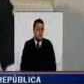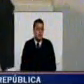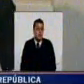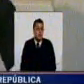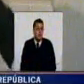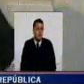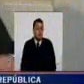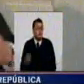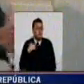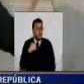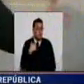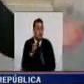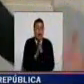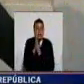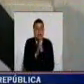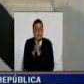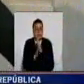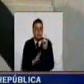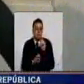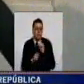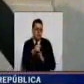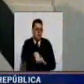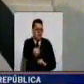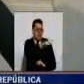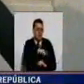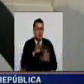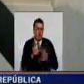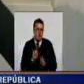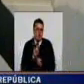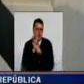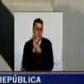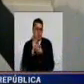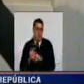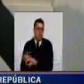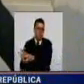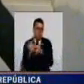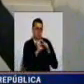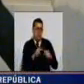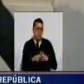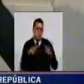No me hago muchas ilusiones, porque aquí hay un espíritu de cuerpo de la unidad nacional que tiene mayorías.